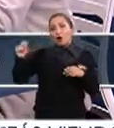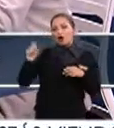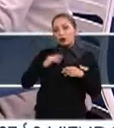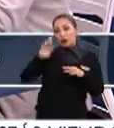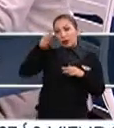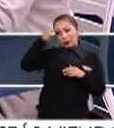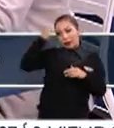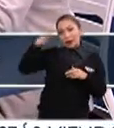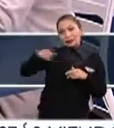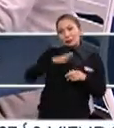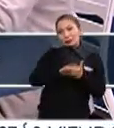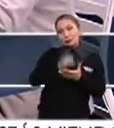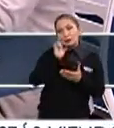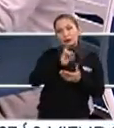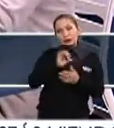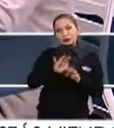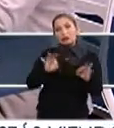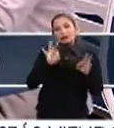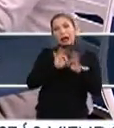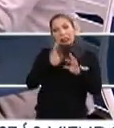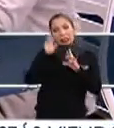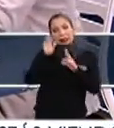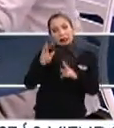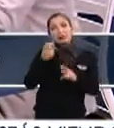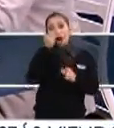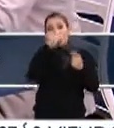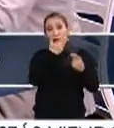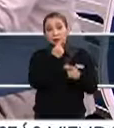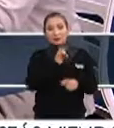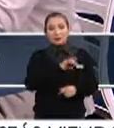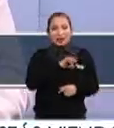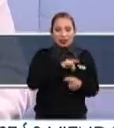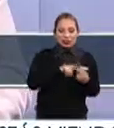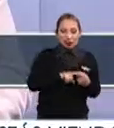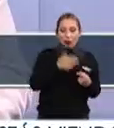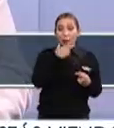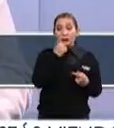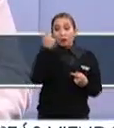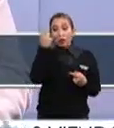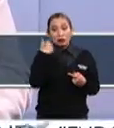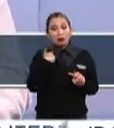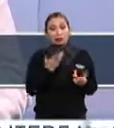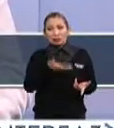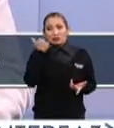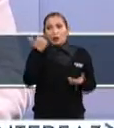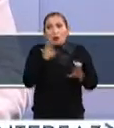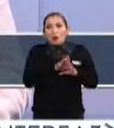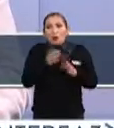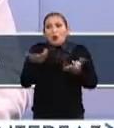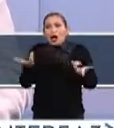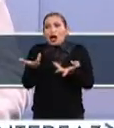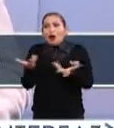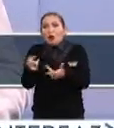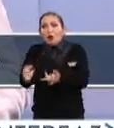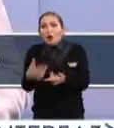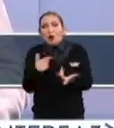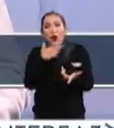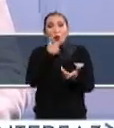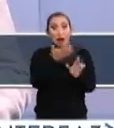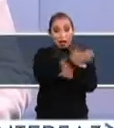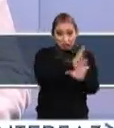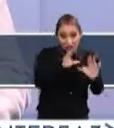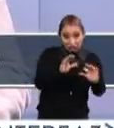con la experiencia del otro, es muy importante, porque hay hombres que tienen miedo, porque hay hombres que no saben qué hacer, porque hay hombres que no se le